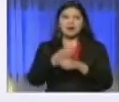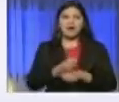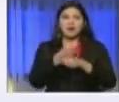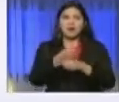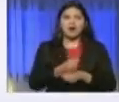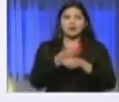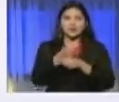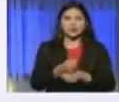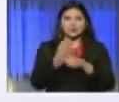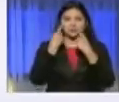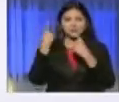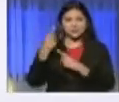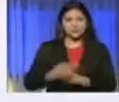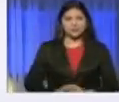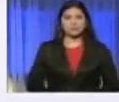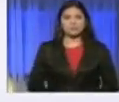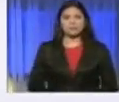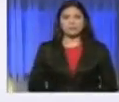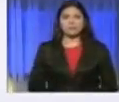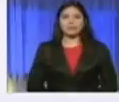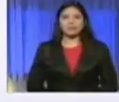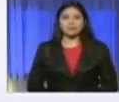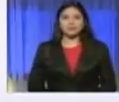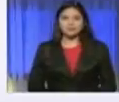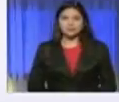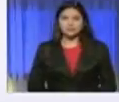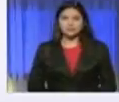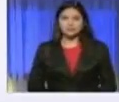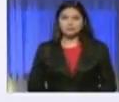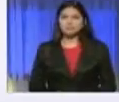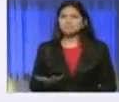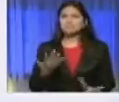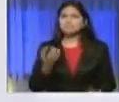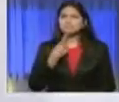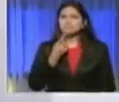cámaras. A las cámaras. ¿Qué dice?